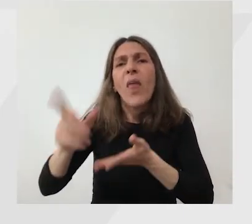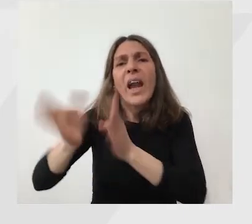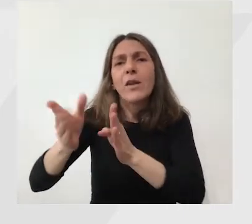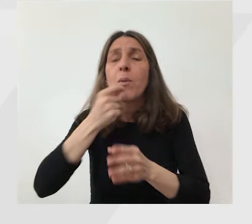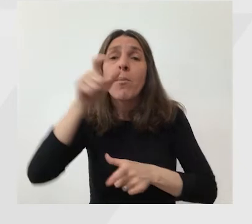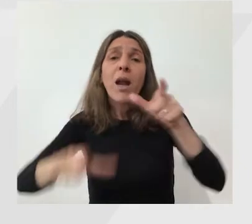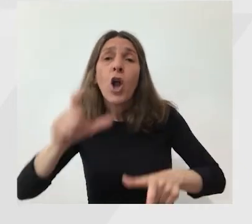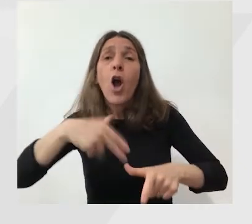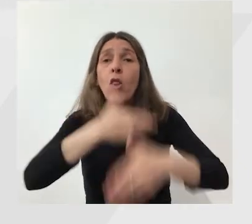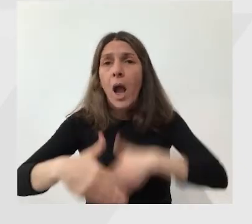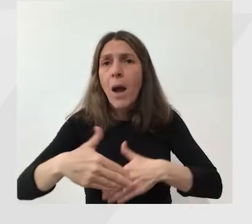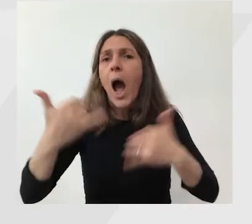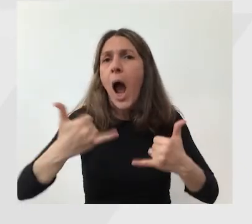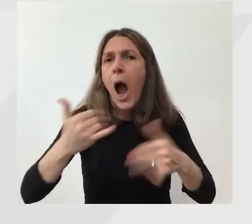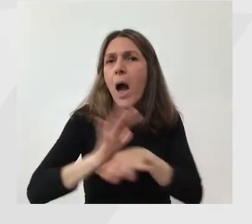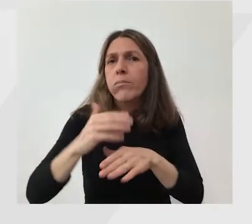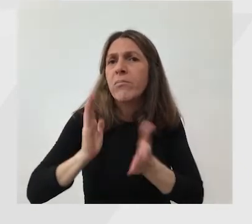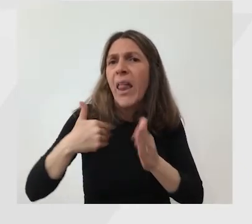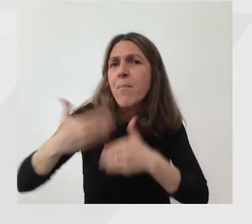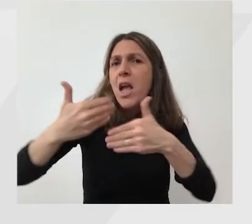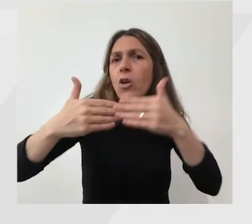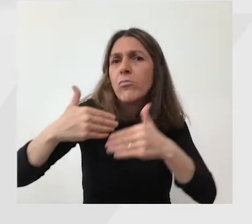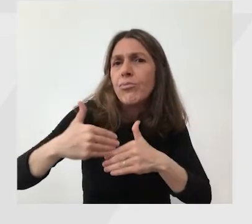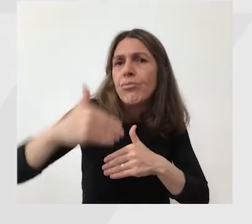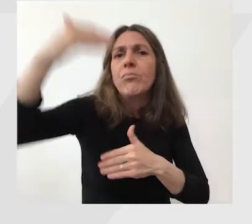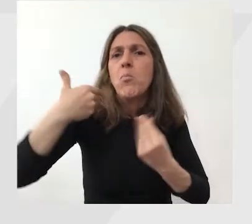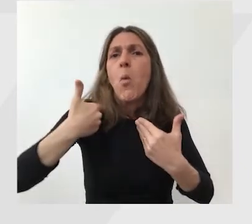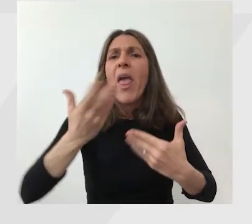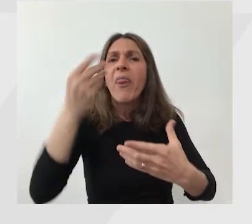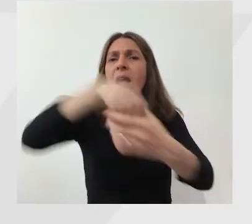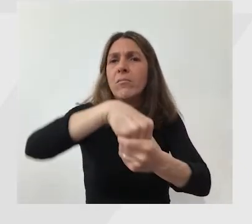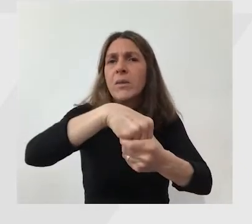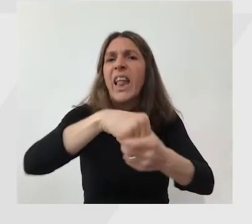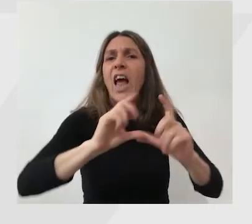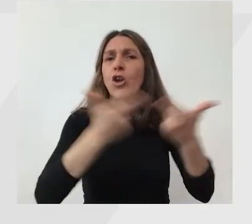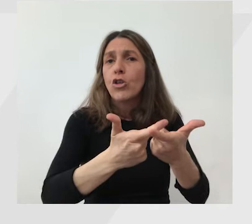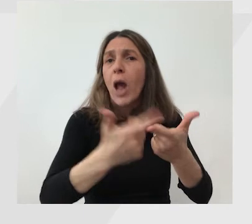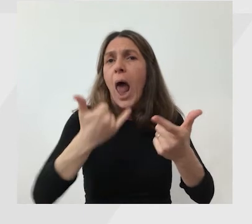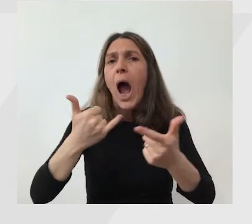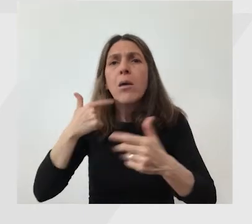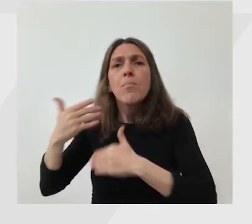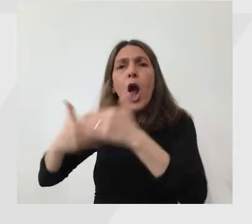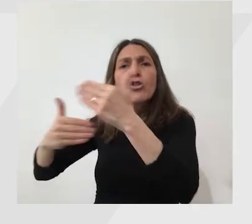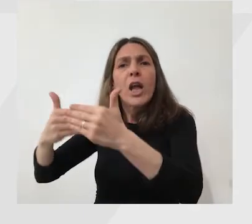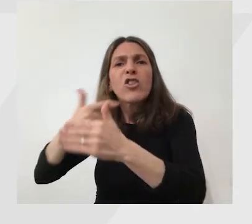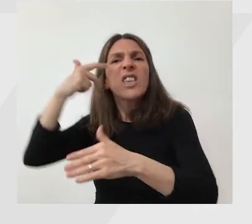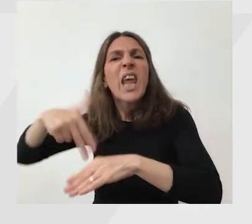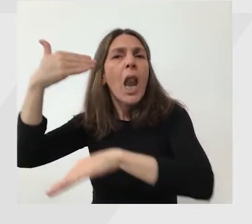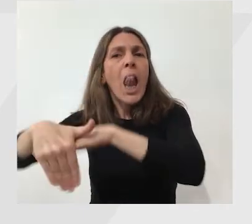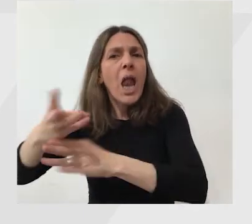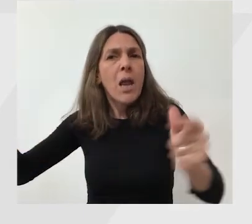rehabilitación permitir a la persona con discapacidad alcanzar un nivel funcional óptimo para una adecuada integración social